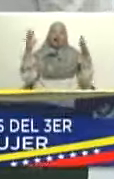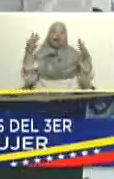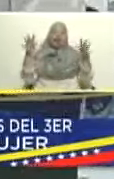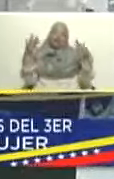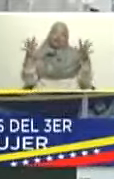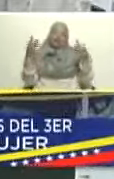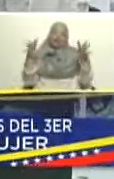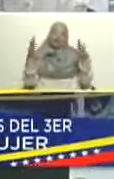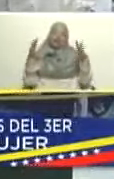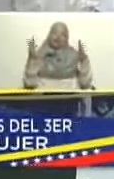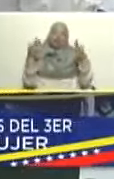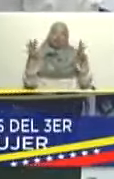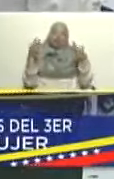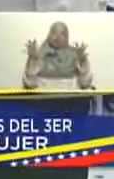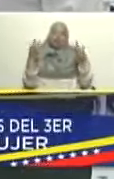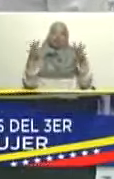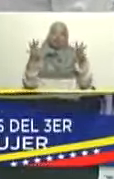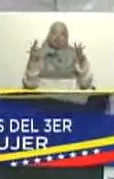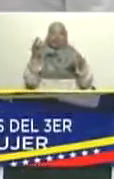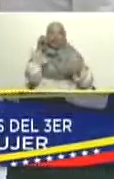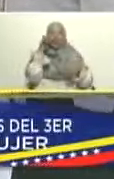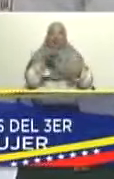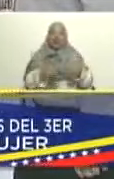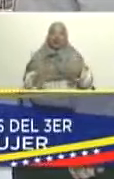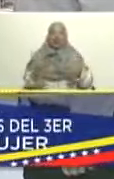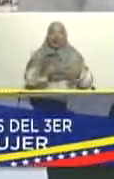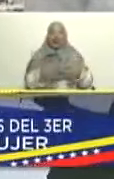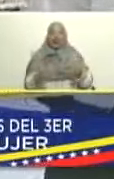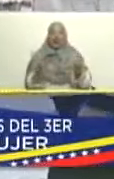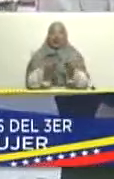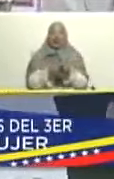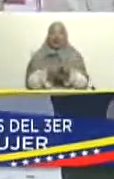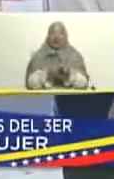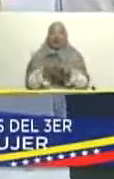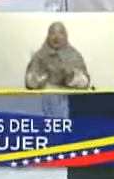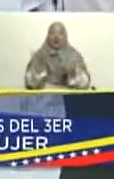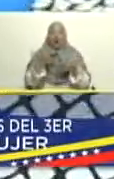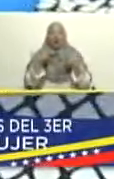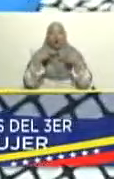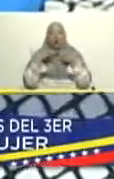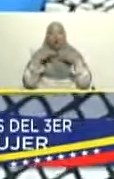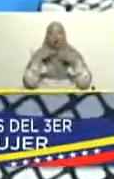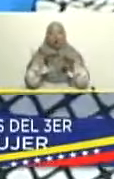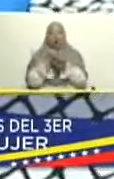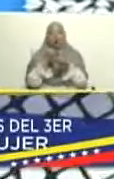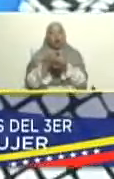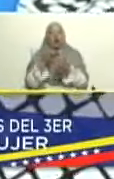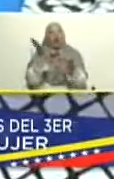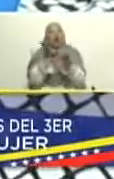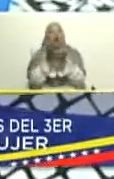¿ah? Es. Correcto. Nosotros trabajamos con uniformes ejecutivos,